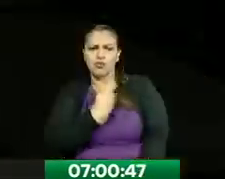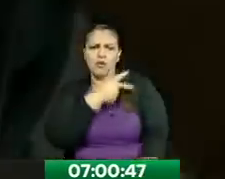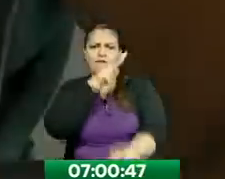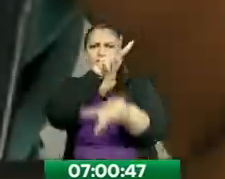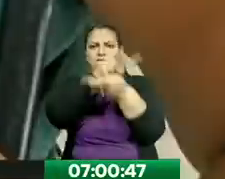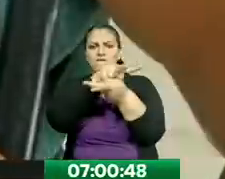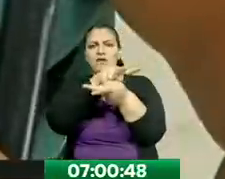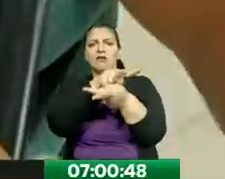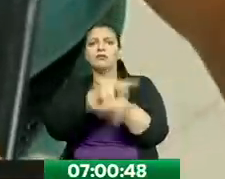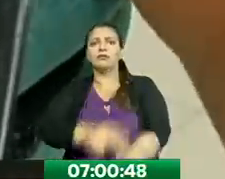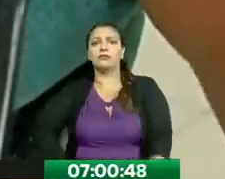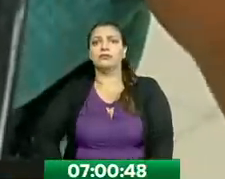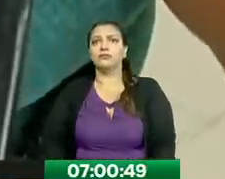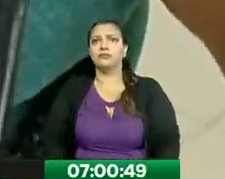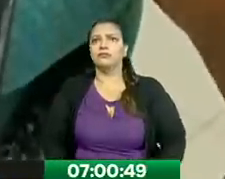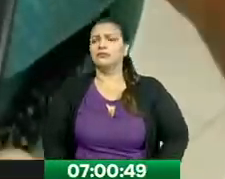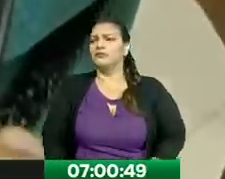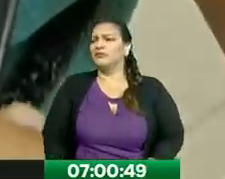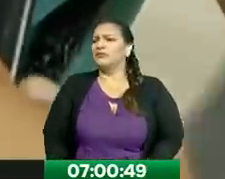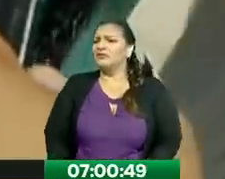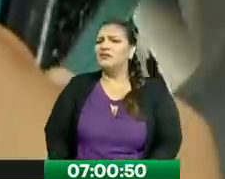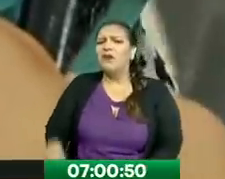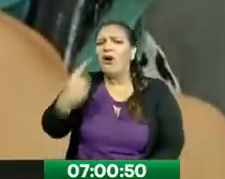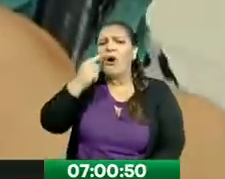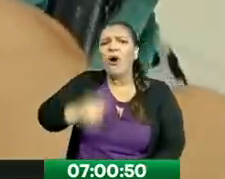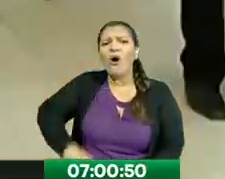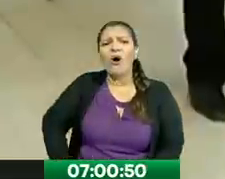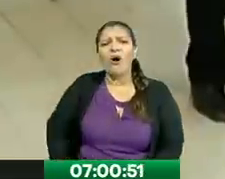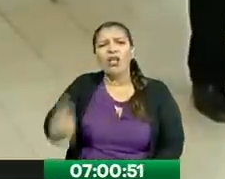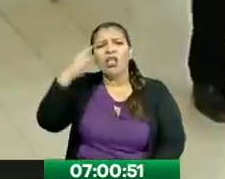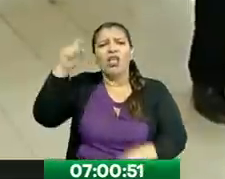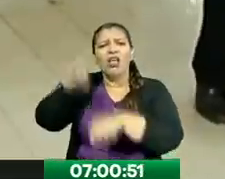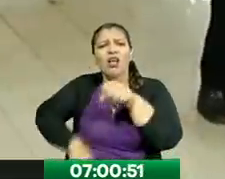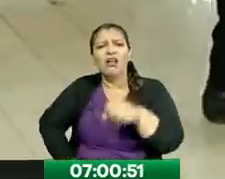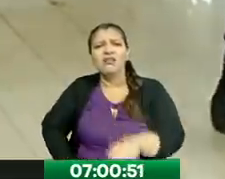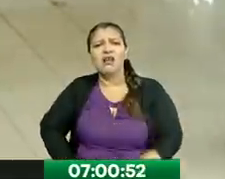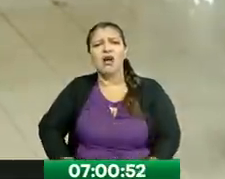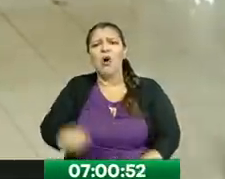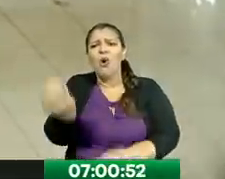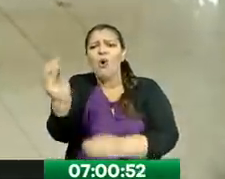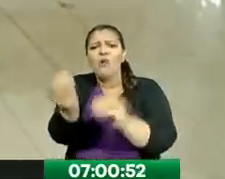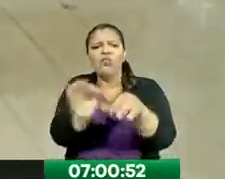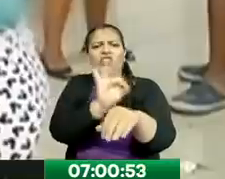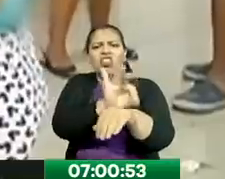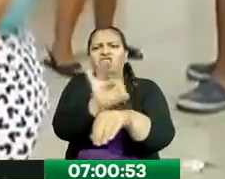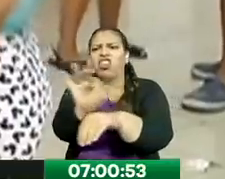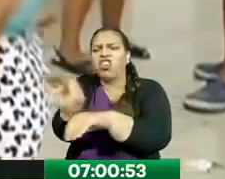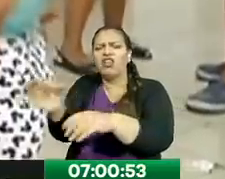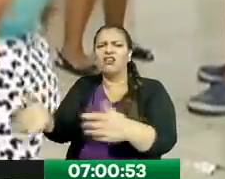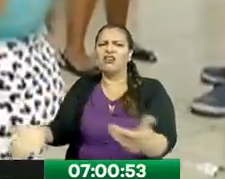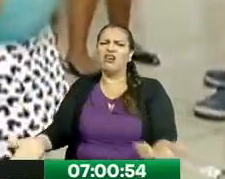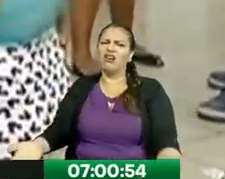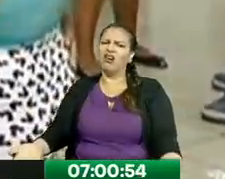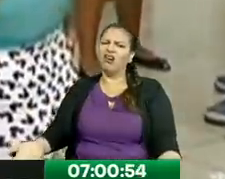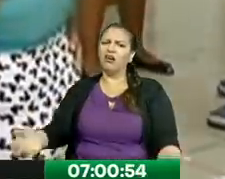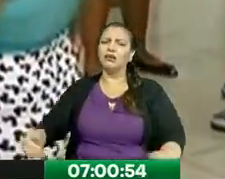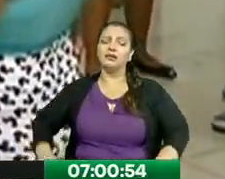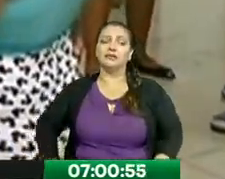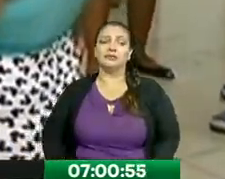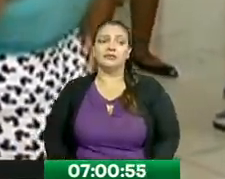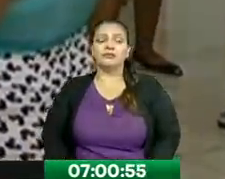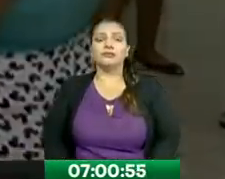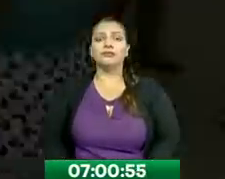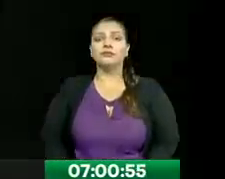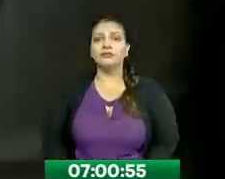porque si a mí es al hecho eso a cuanta más niña sabrá de acuerdo a un testigo han identificado cierto modo de operar de los